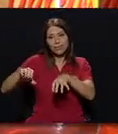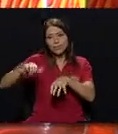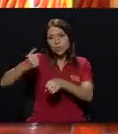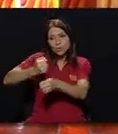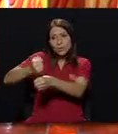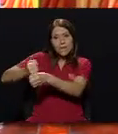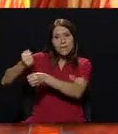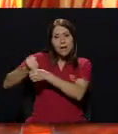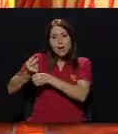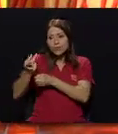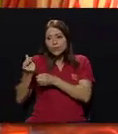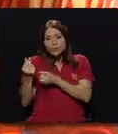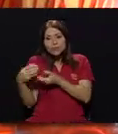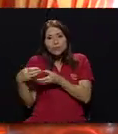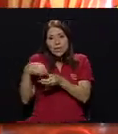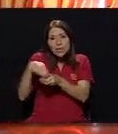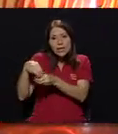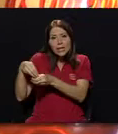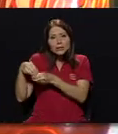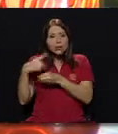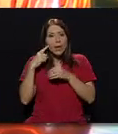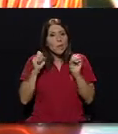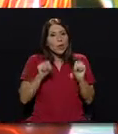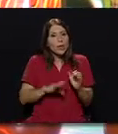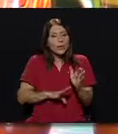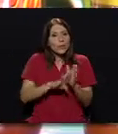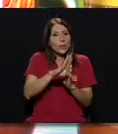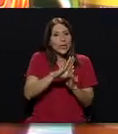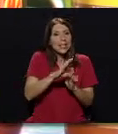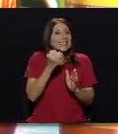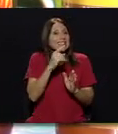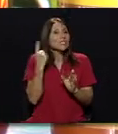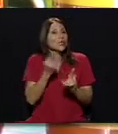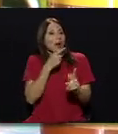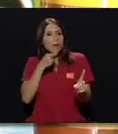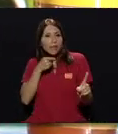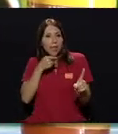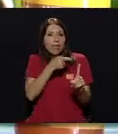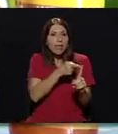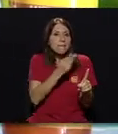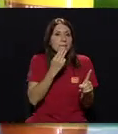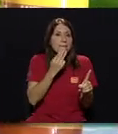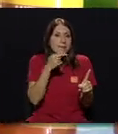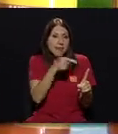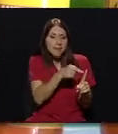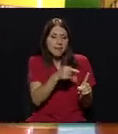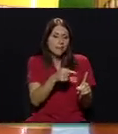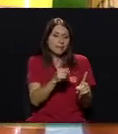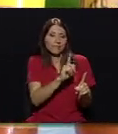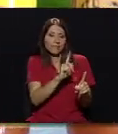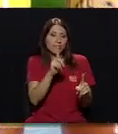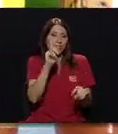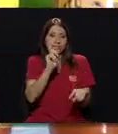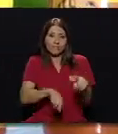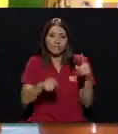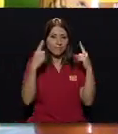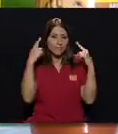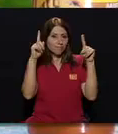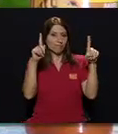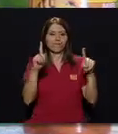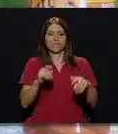otros ingresos de, por otro lado para poder salir adelante, pero si fuera solo con las abejas, solo con la